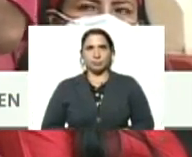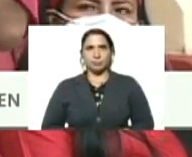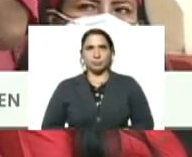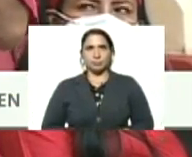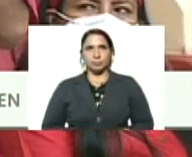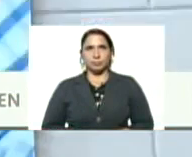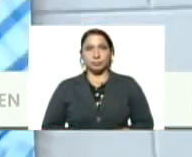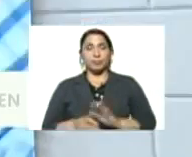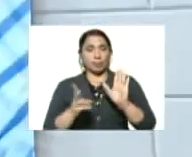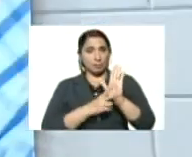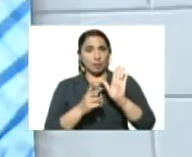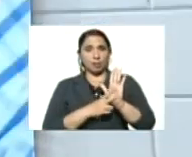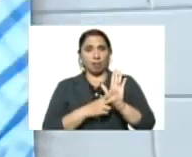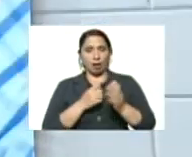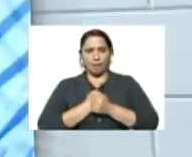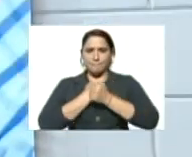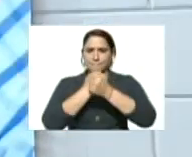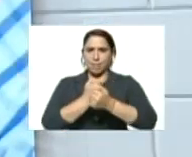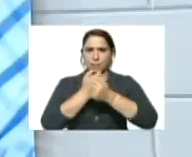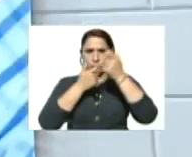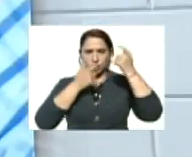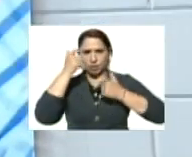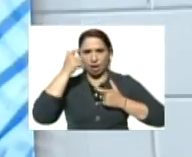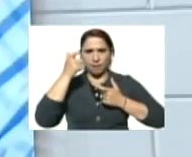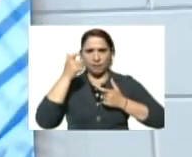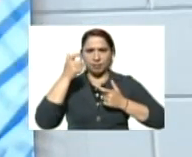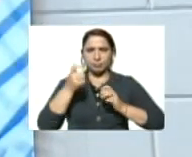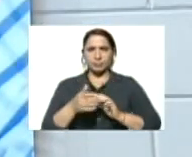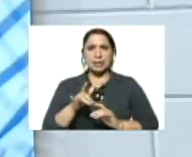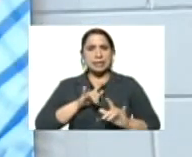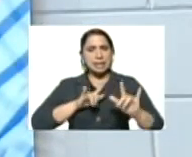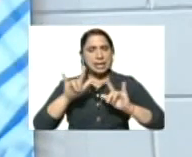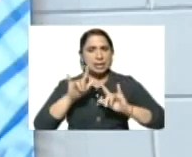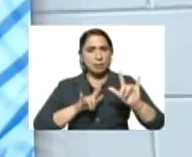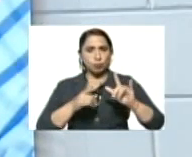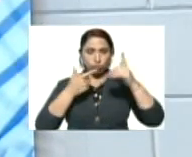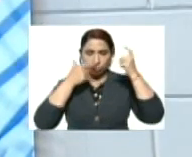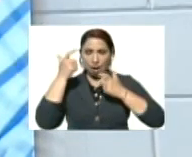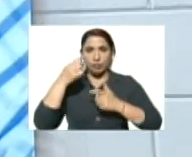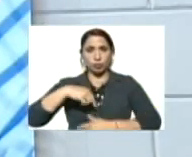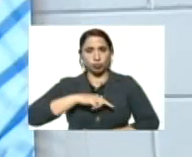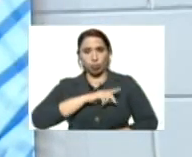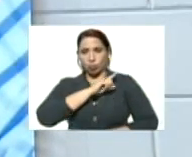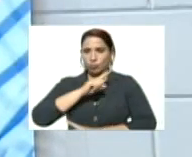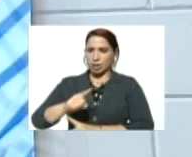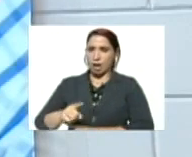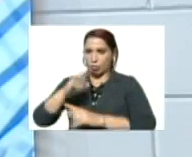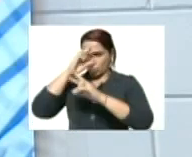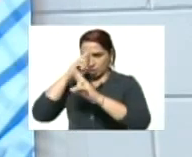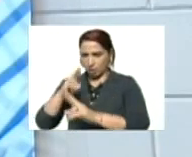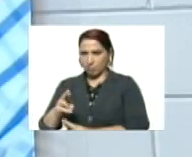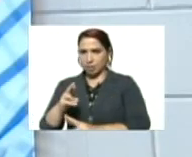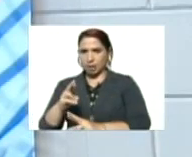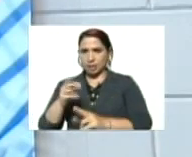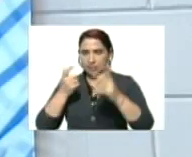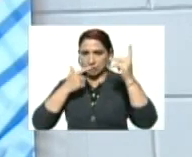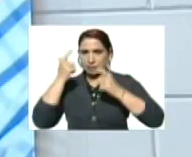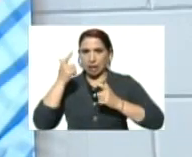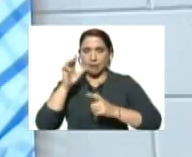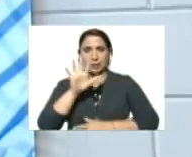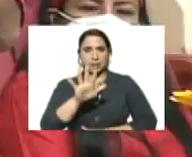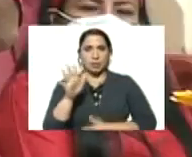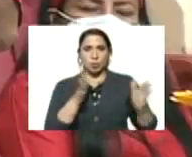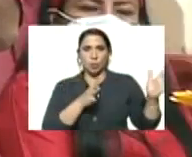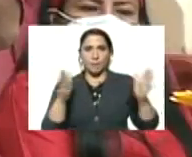Si en verdad amamos a Hugo Chávez, queremos a Hugo Chávez, estamos obligados a cumplirle a Hugo Chávez. 5 de